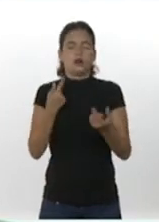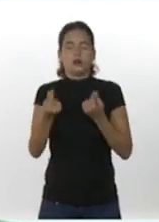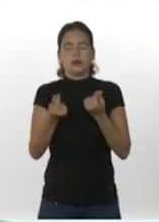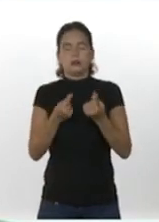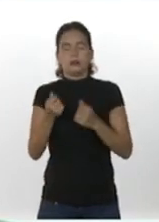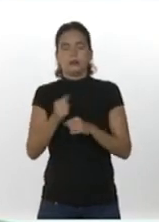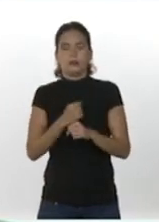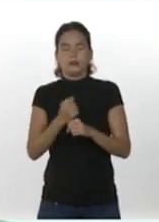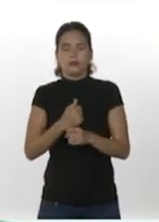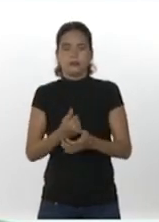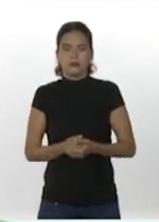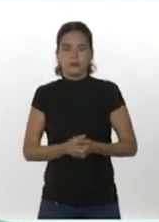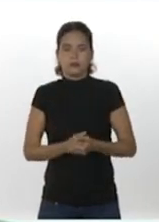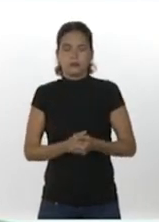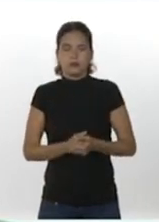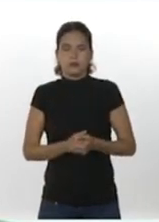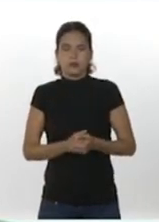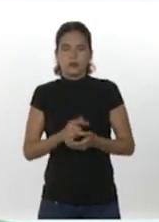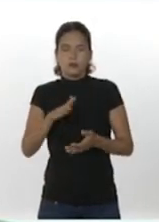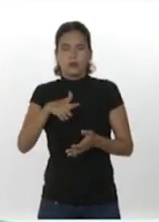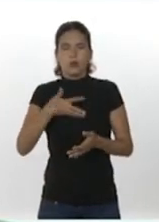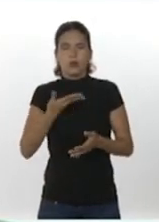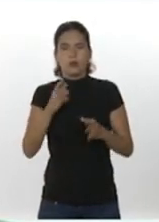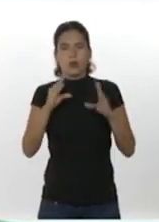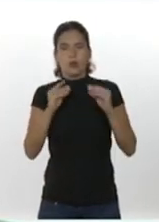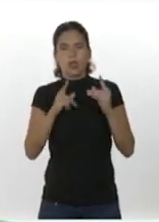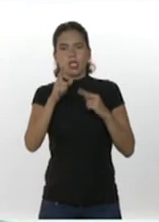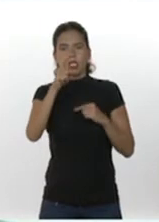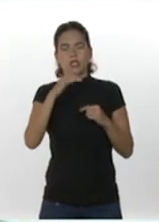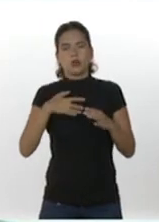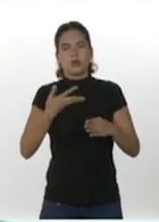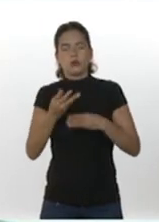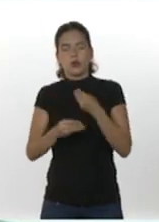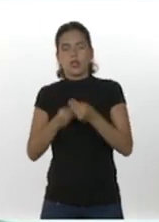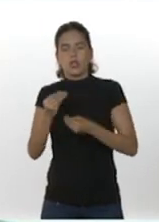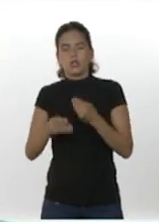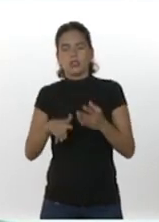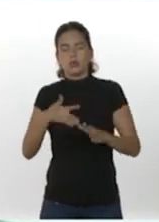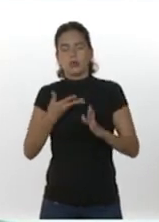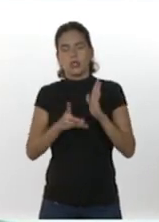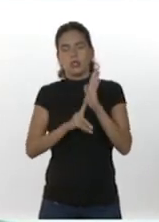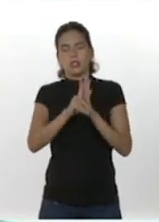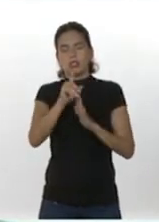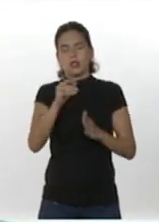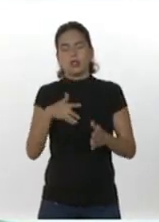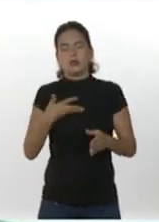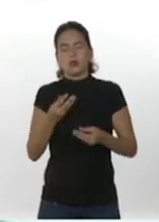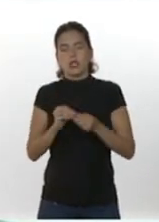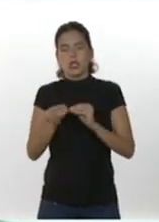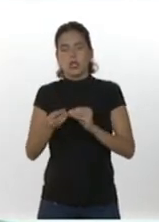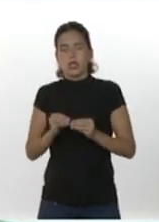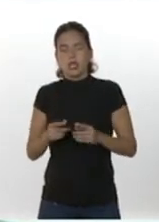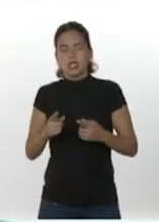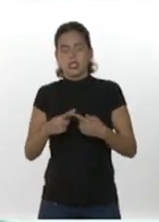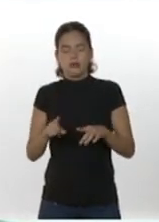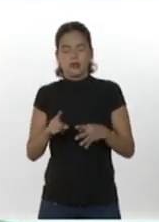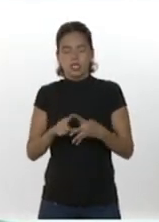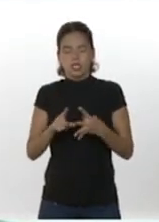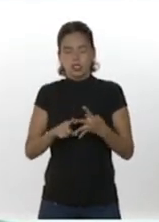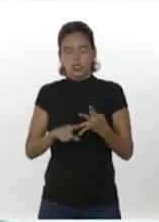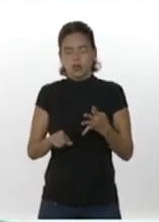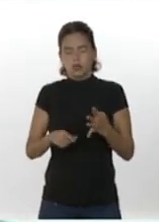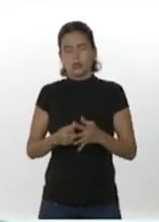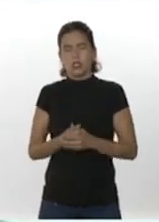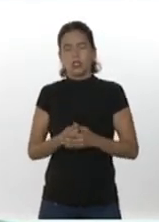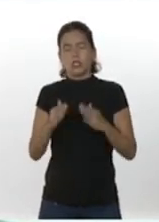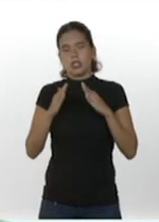laboral formal. En este caso podemos hablar de que ellos pueden realizar, pueden desarrollar, pueden crear diferentes productos, bienes y servicios